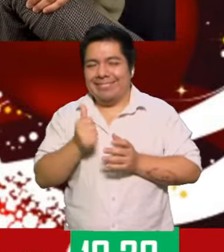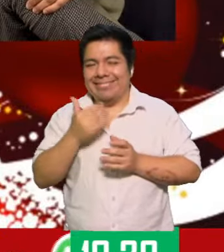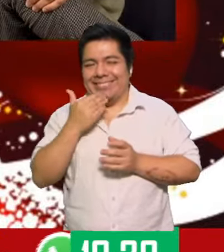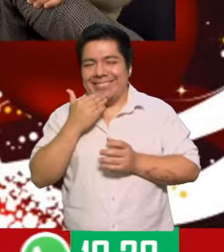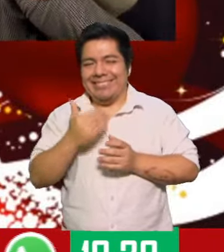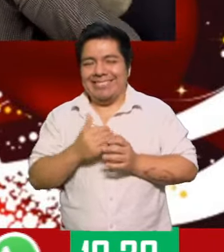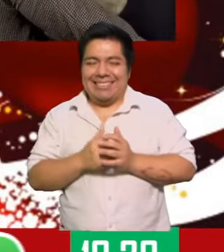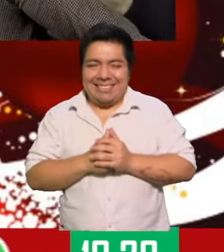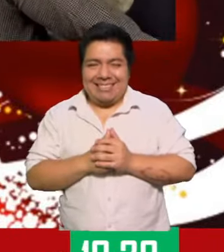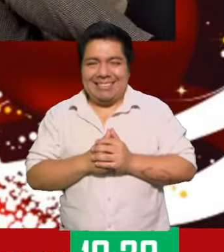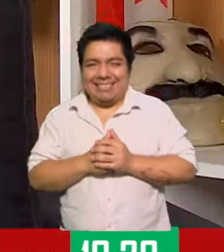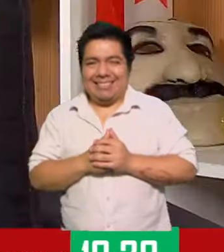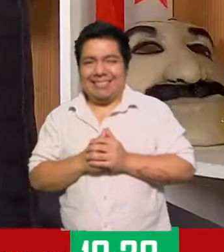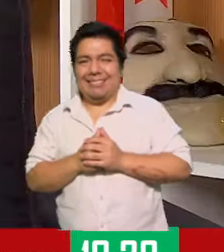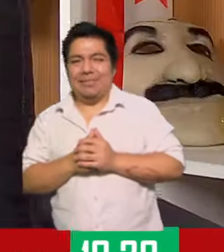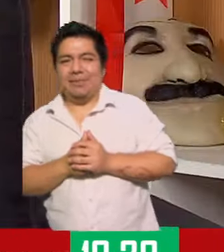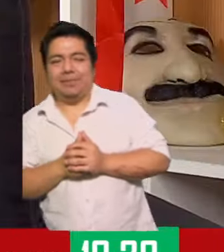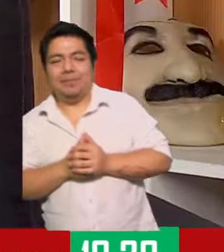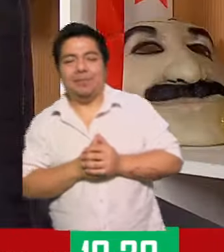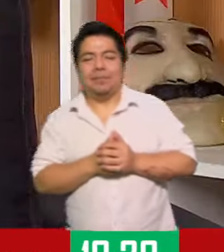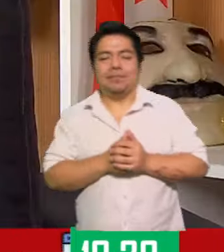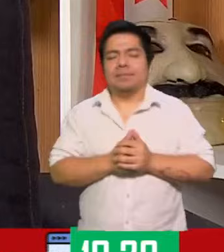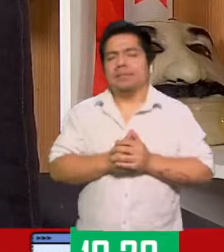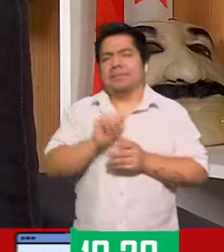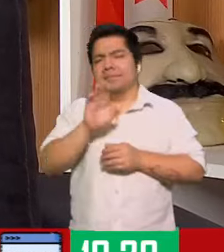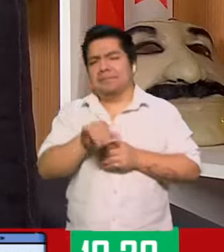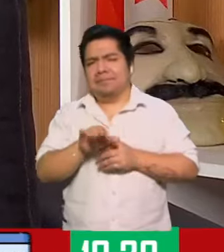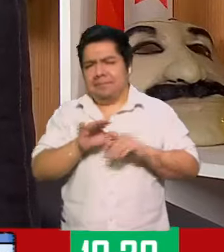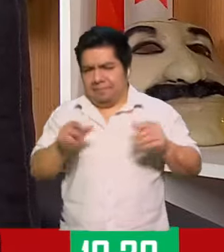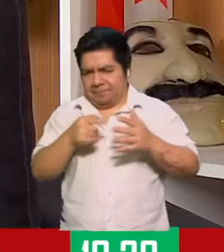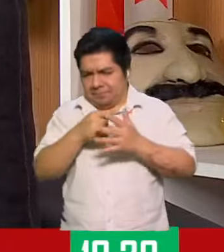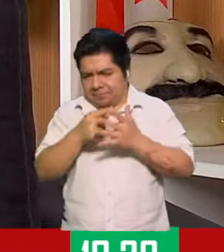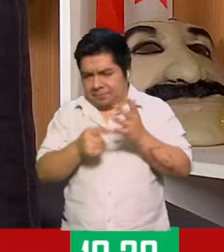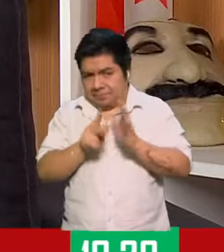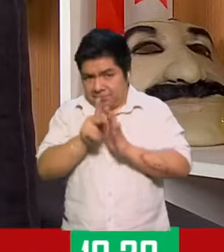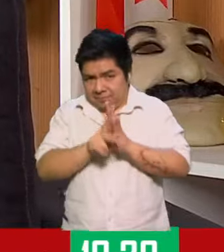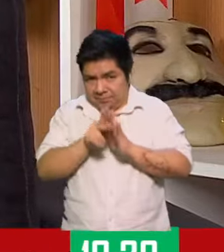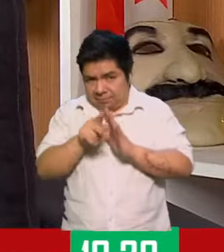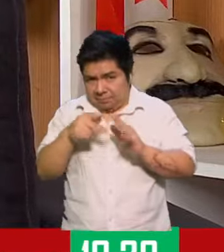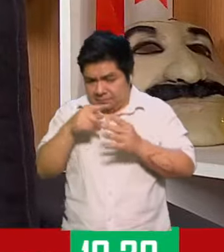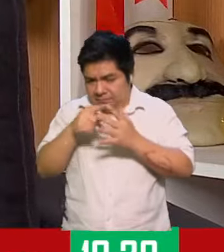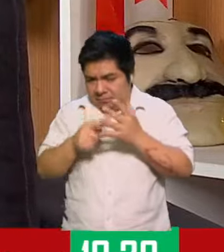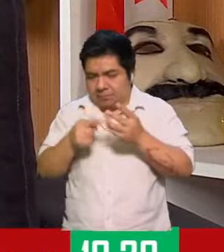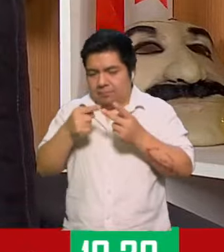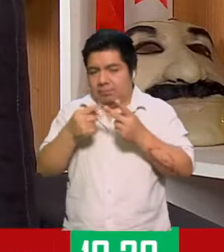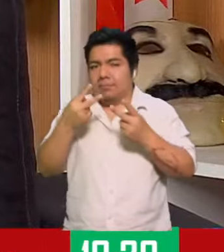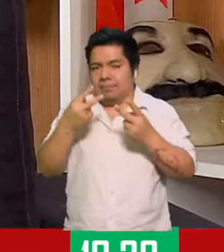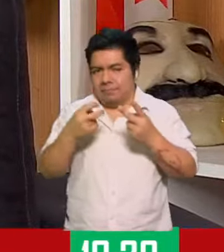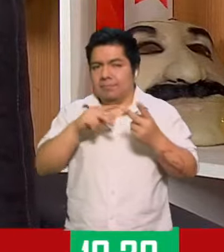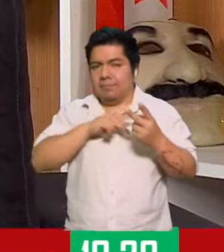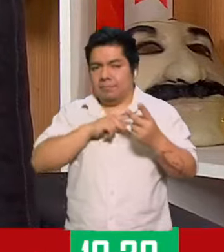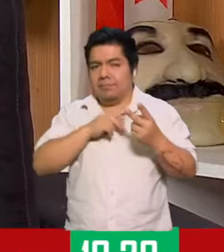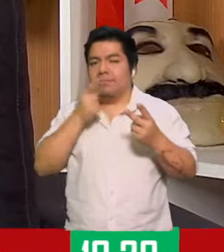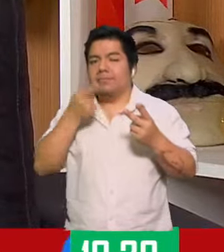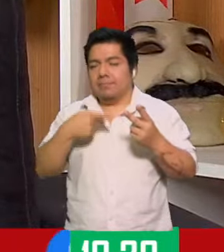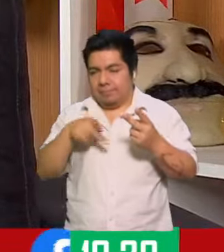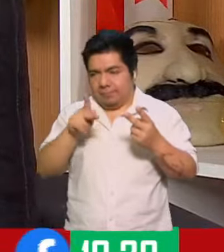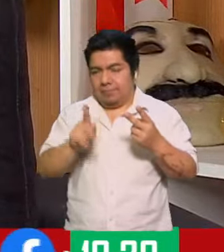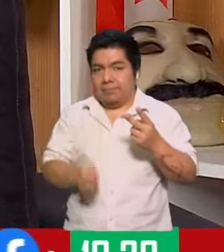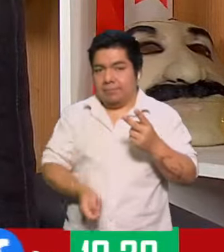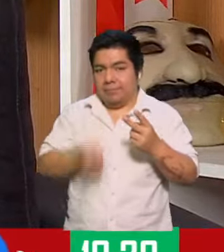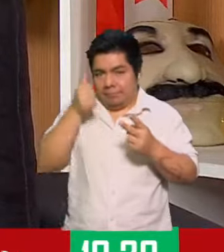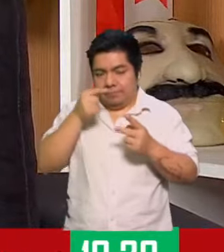est Buen Eso sí Y este Oye ya llevas varias películas tú Esta es mi segunda película pero es mi primera ficción la